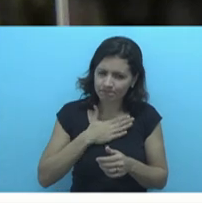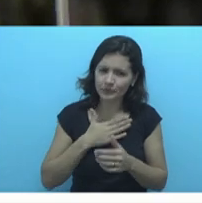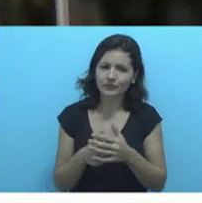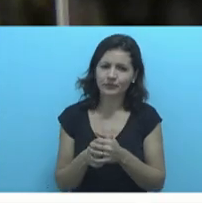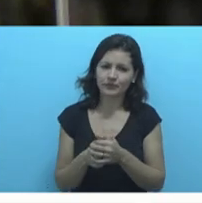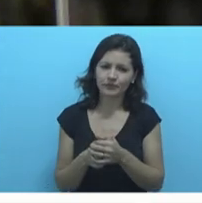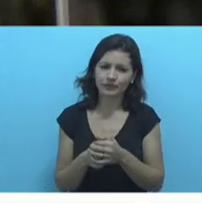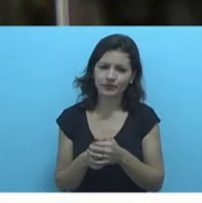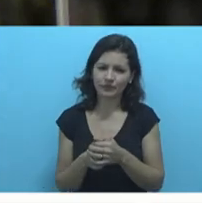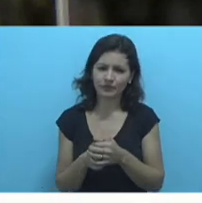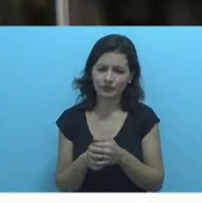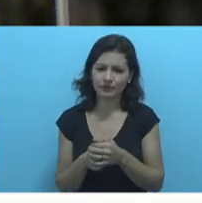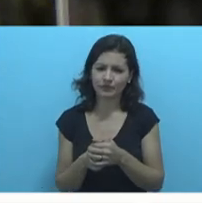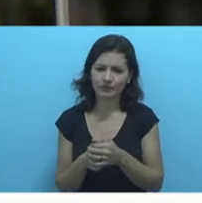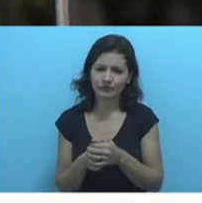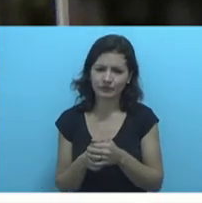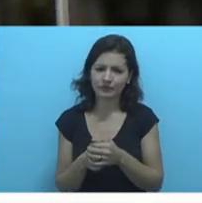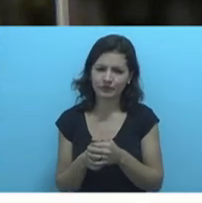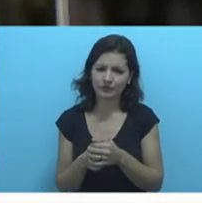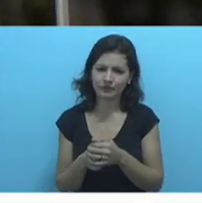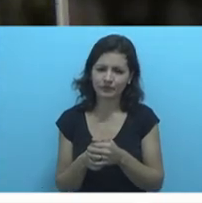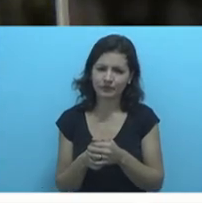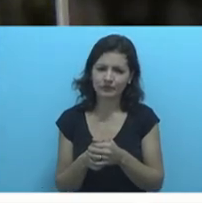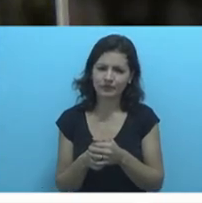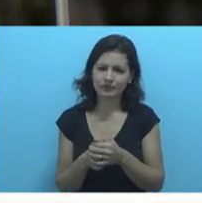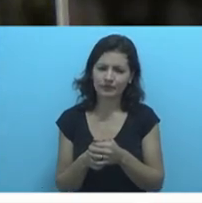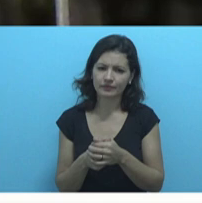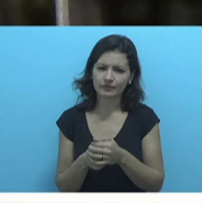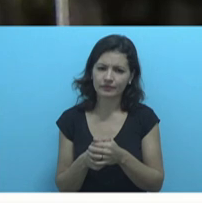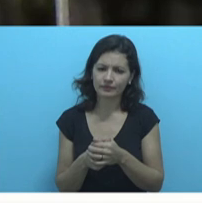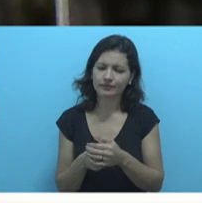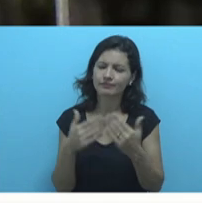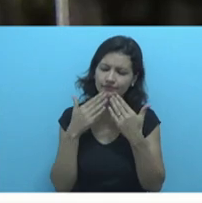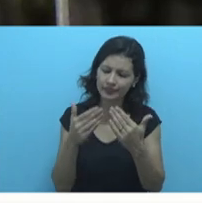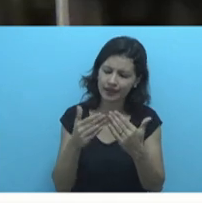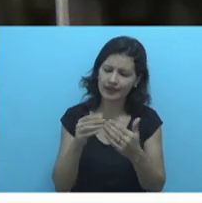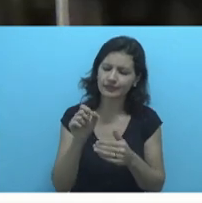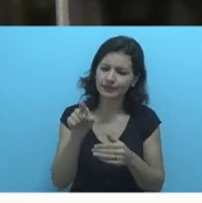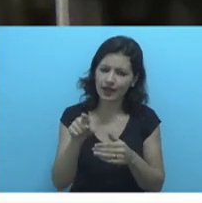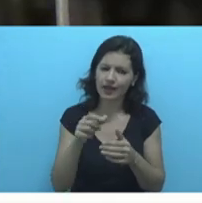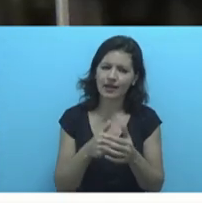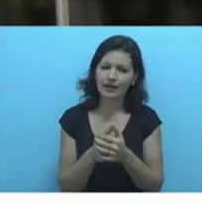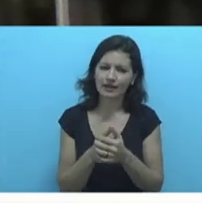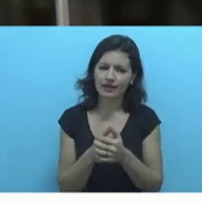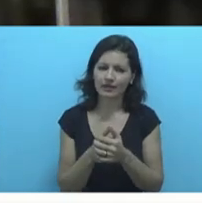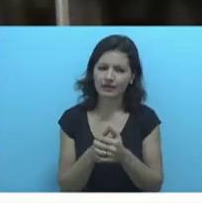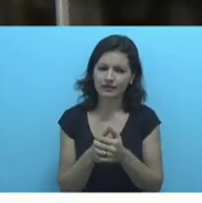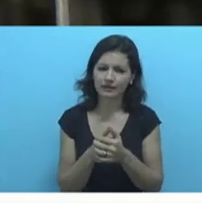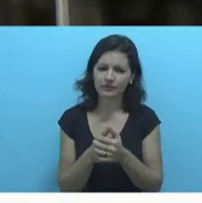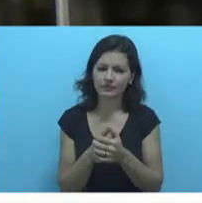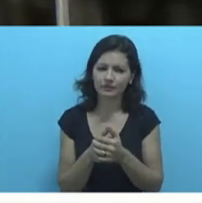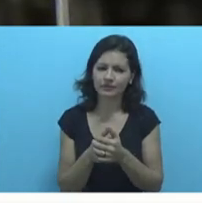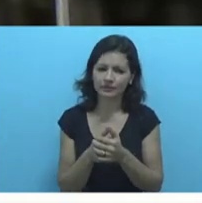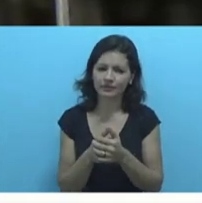piel la familia, la vida. Así que gracias por tu consejo y lo